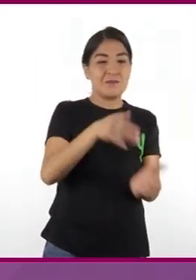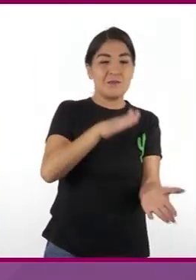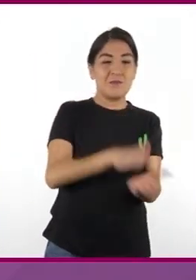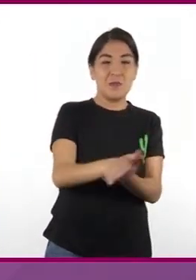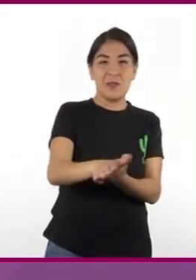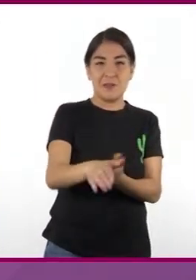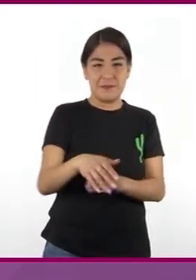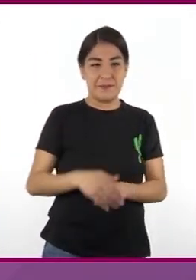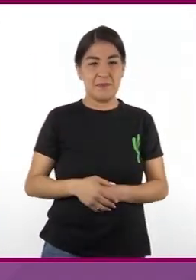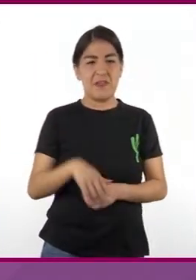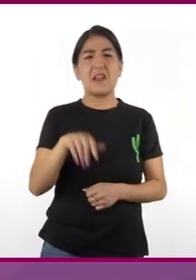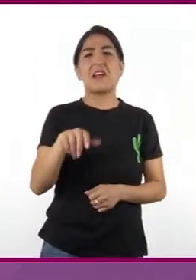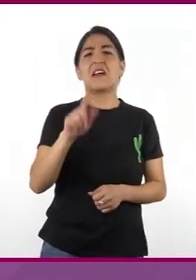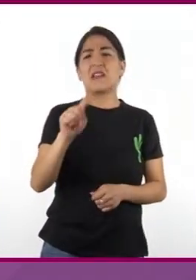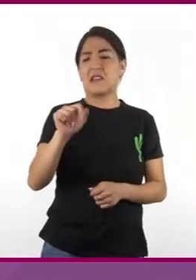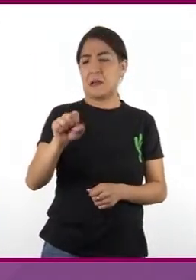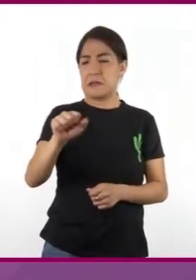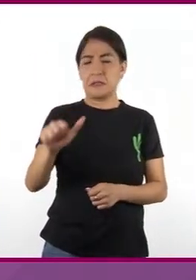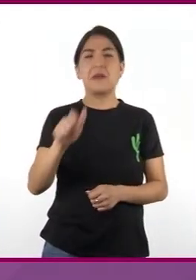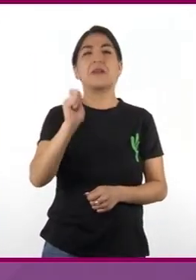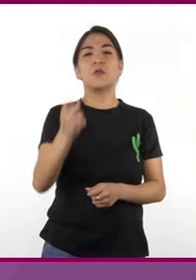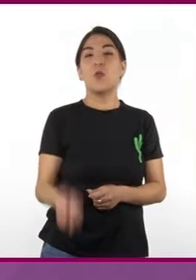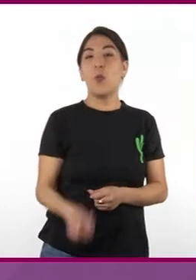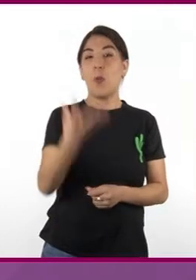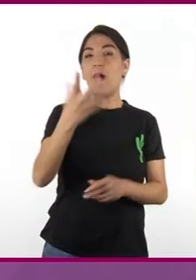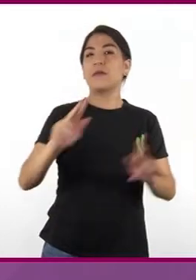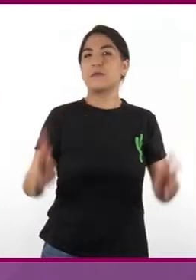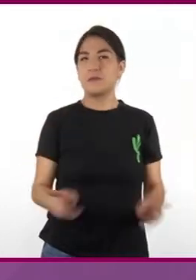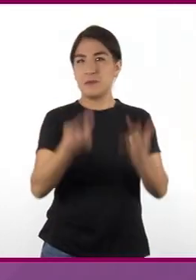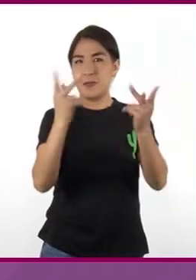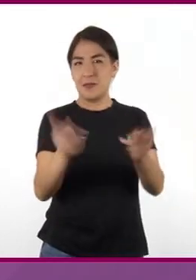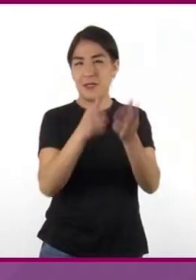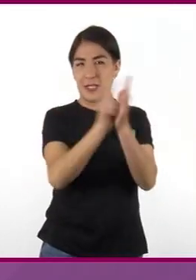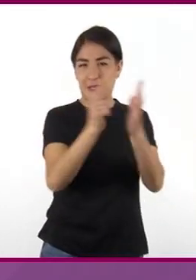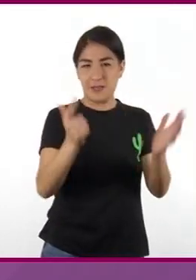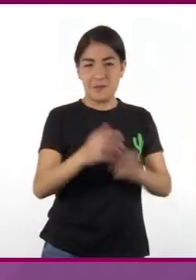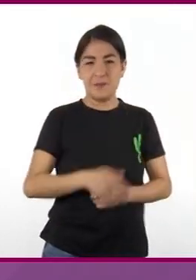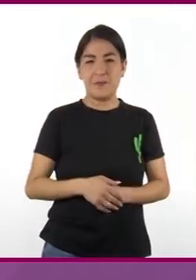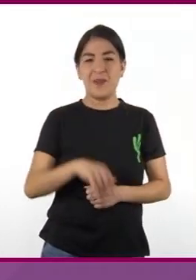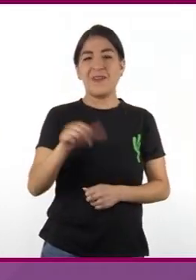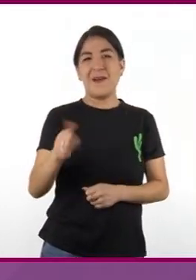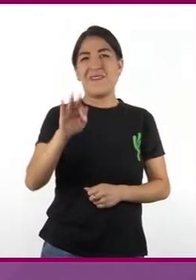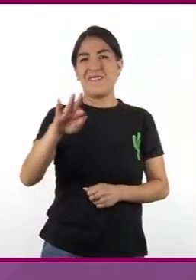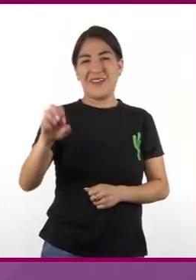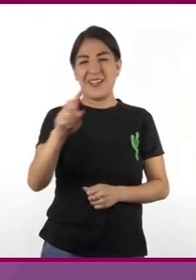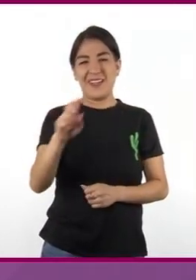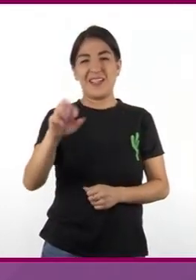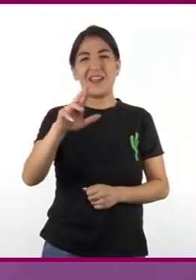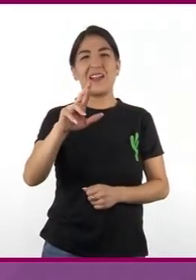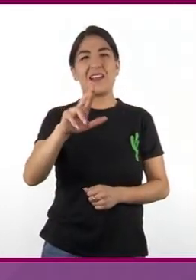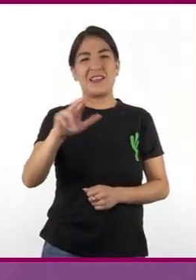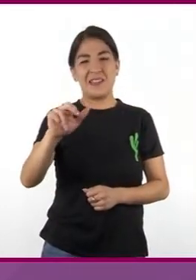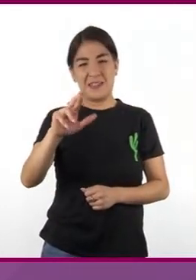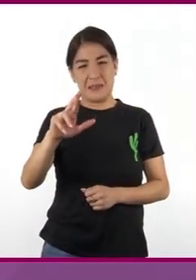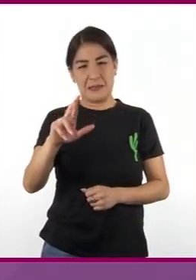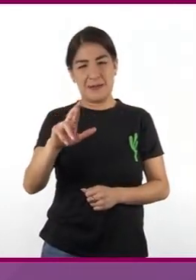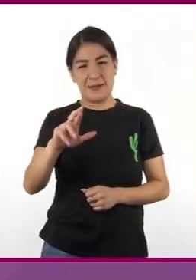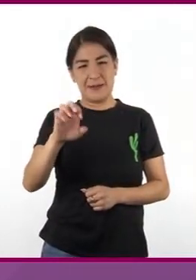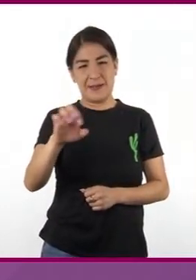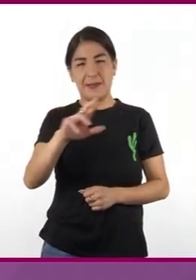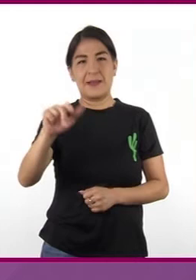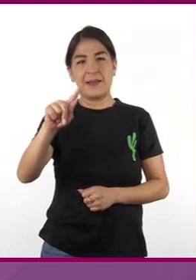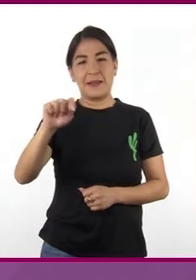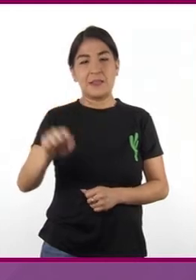cuánto se vendían los libros. La fe de ratas se relaciona a veces con los problemas tipográficos que